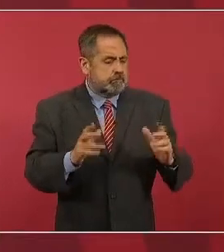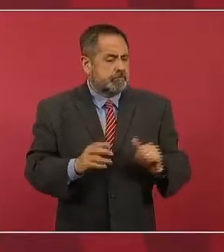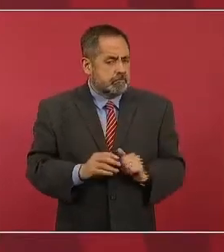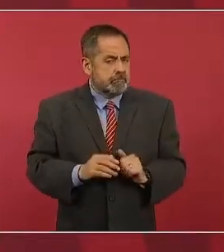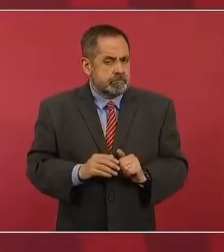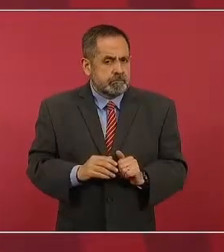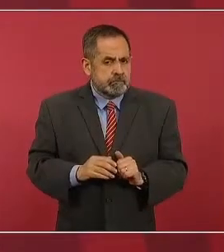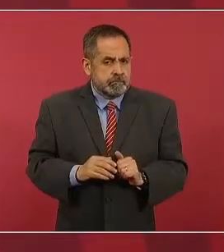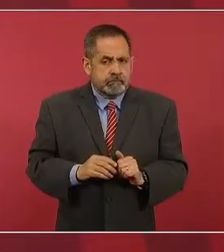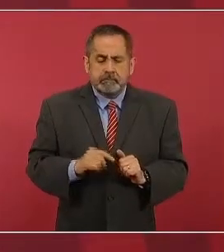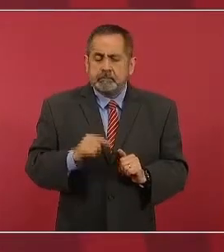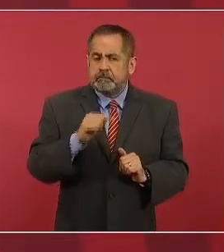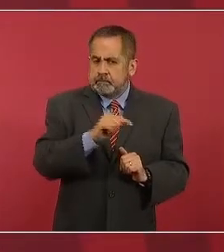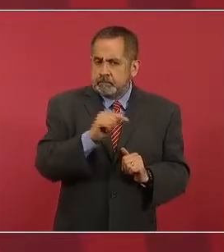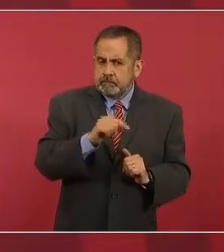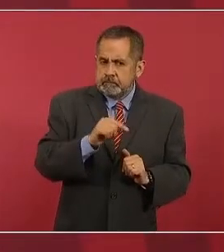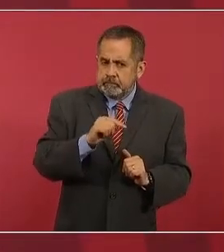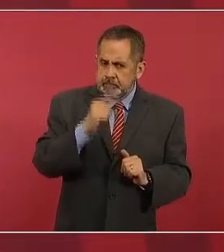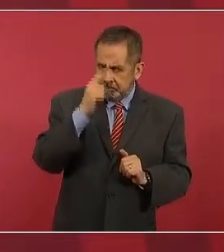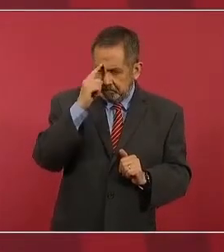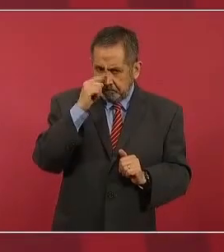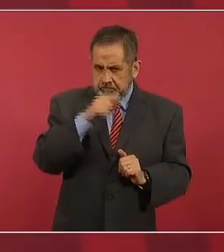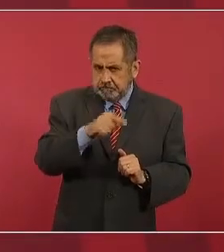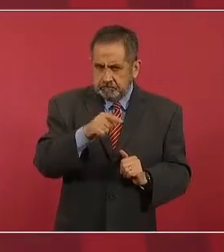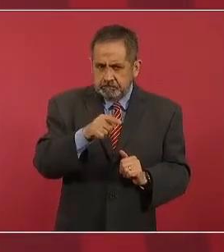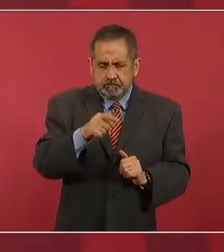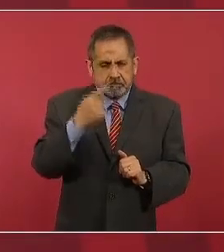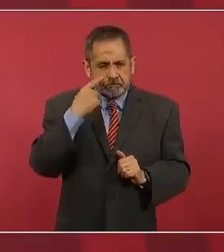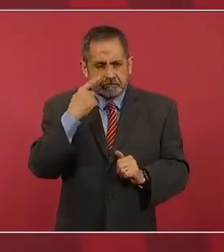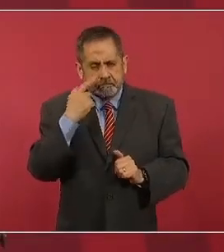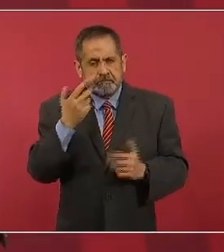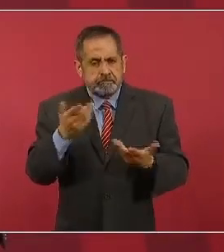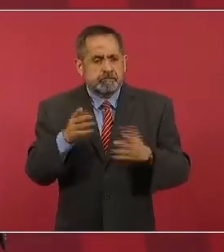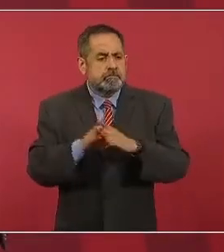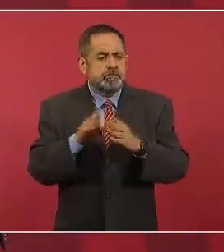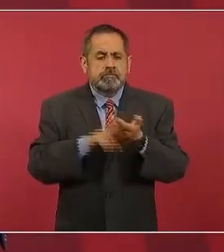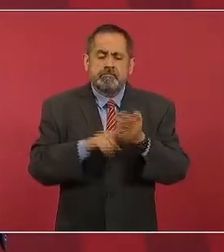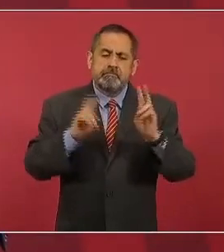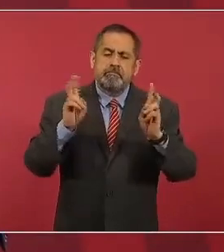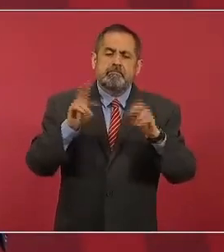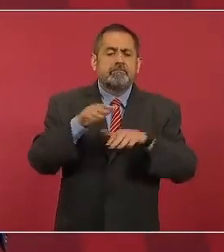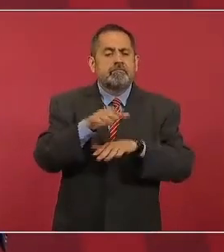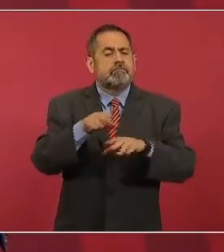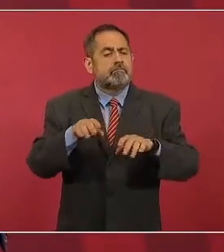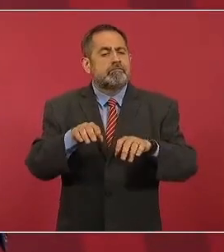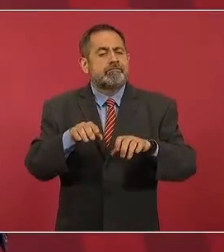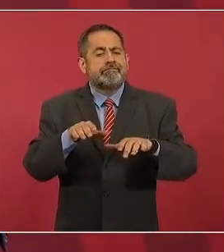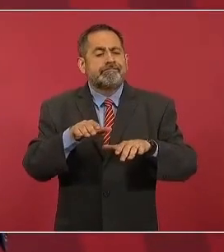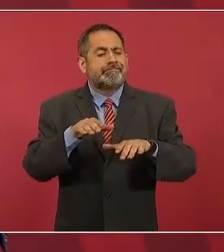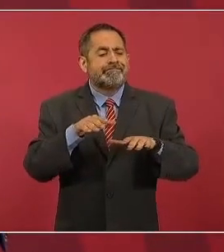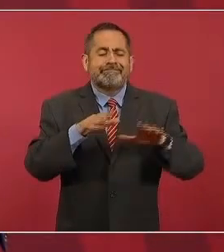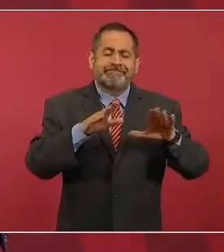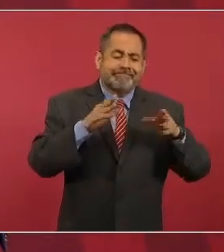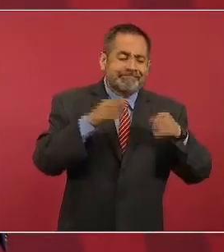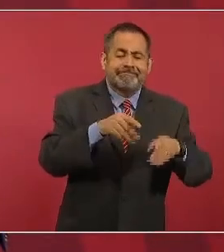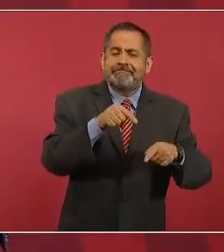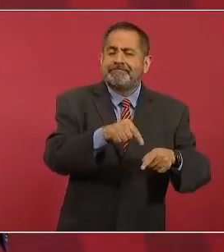que está atendiendo todo lo relacionado